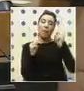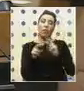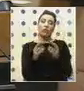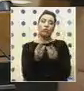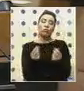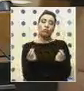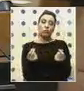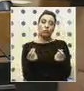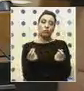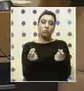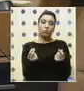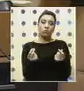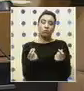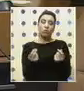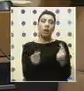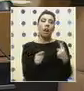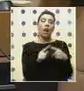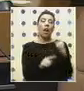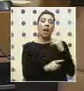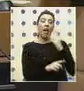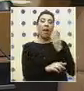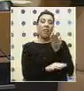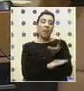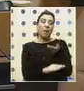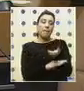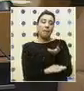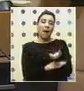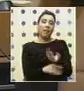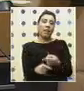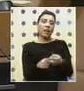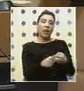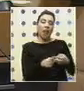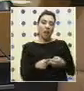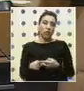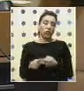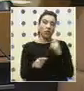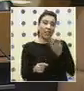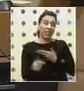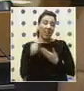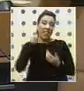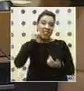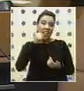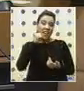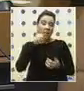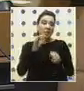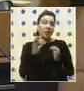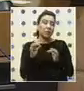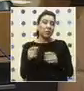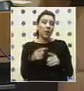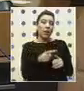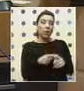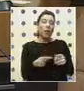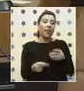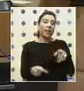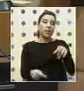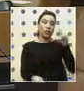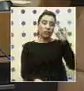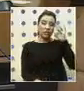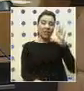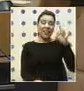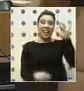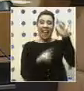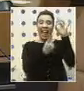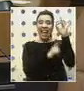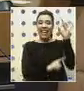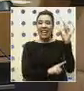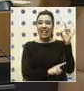satisfacer, por supuesto, las demandas que la sociedad va generando día a día, sobre todo en una sociedad del conocimiento donde la